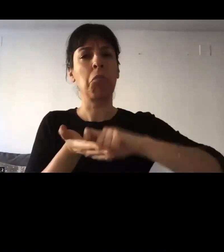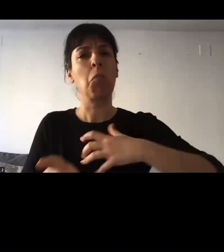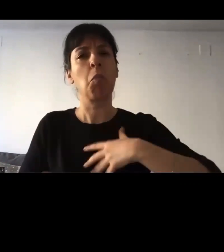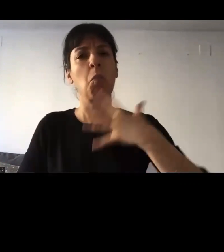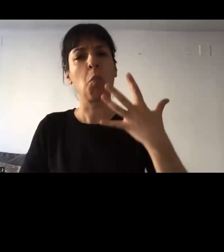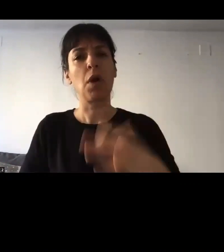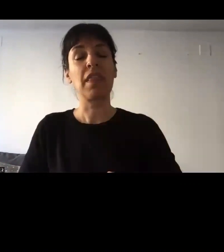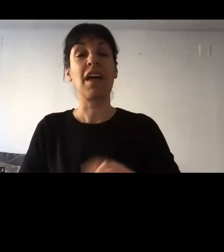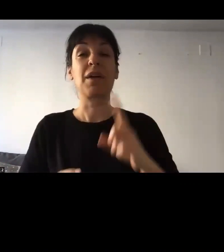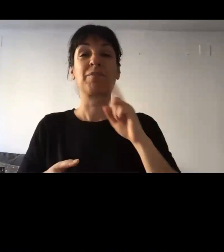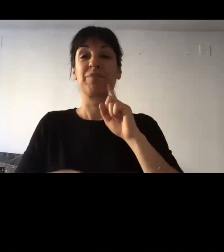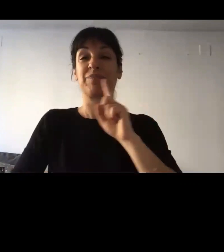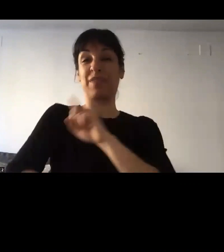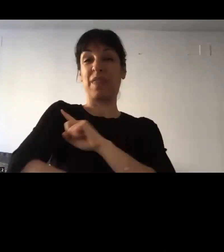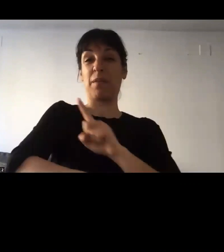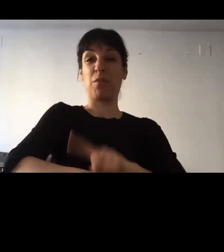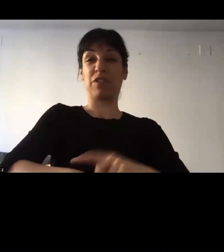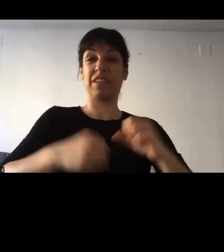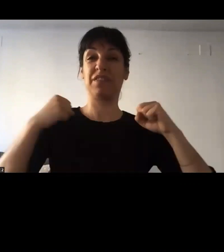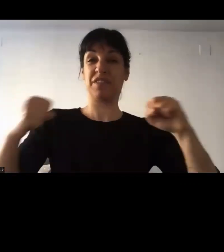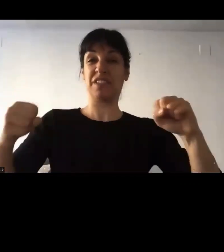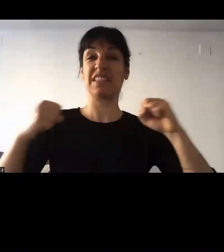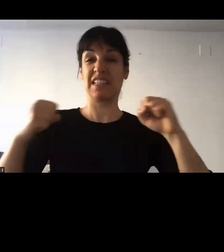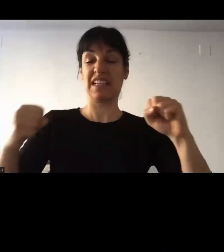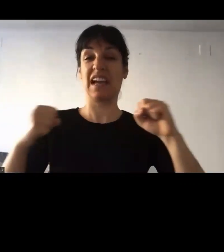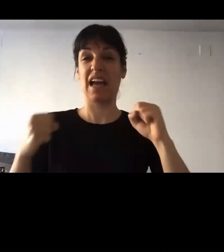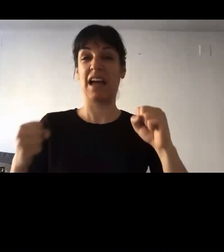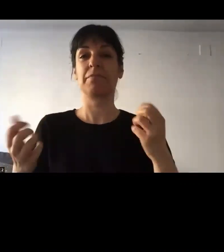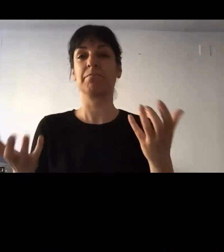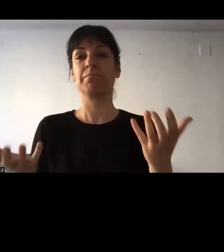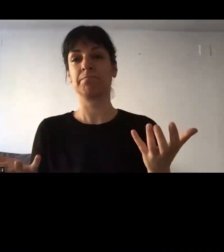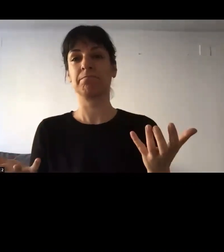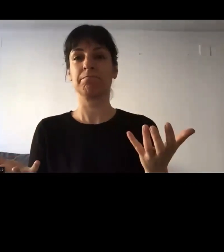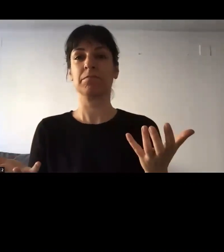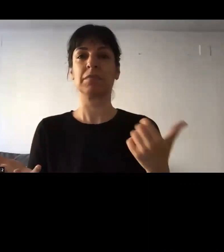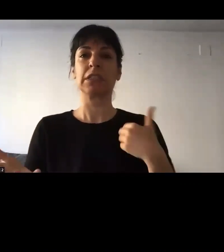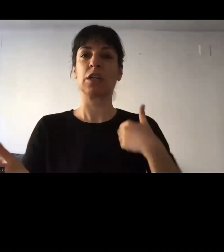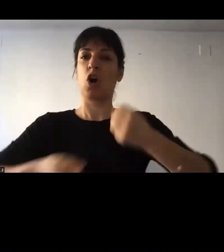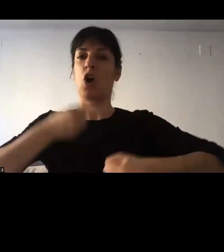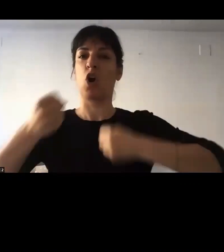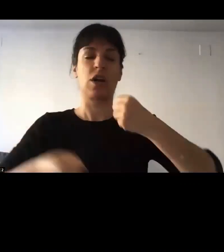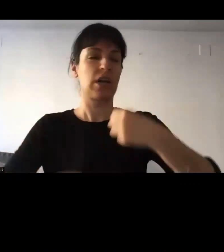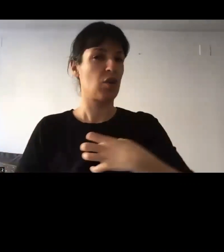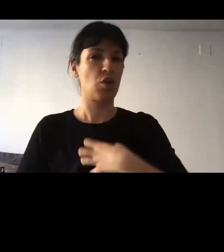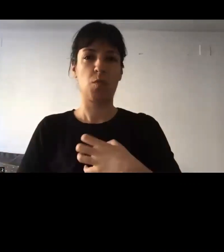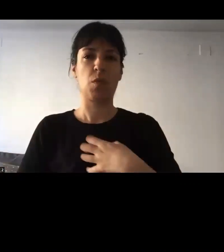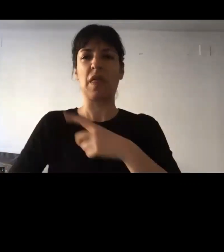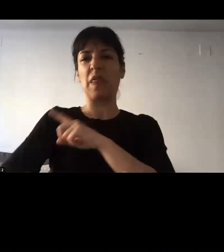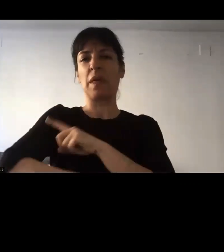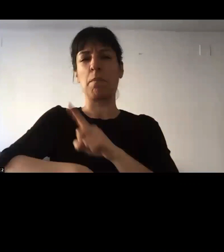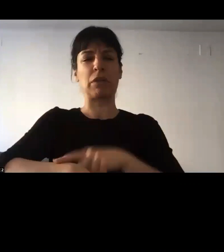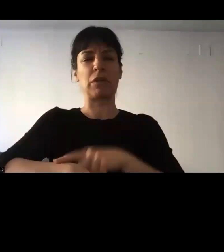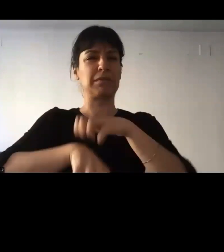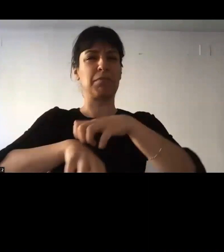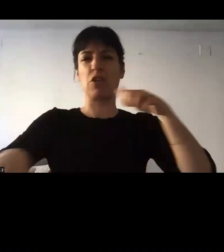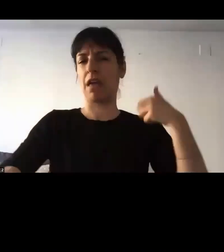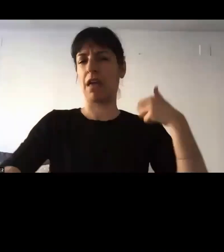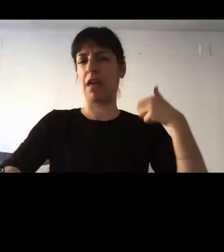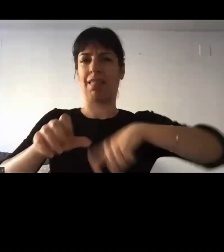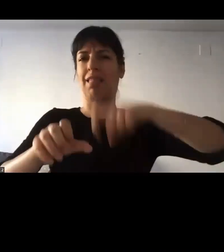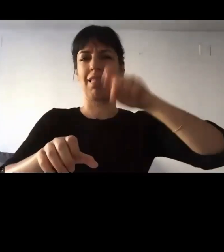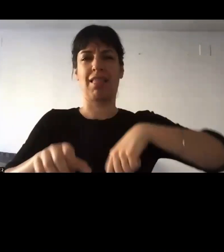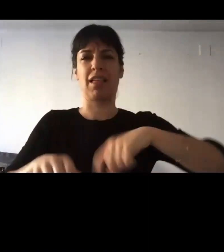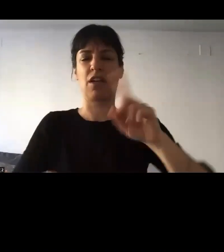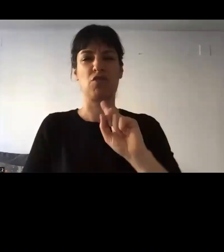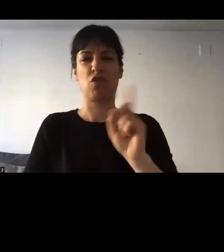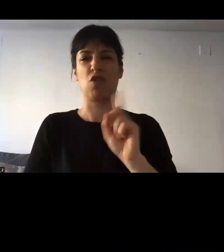educación física que bueno, no puedo correr ni puedo hacer la mayoría de deportes, pero excepto educación